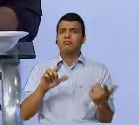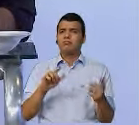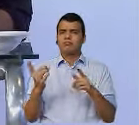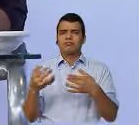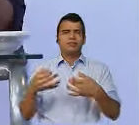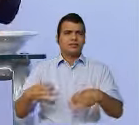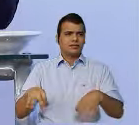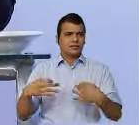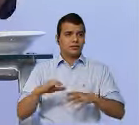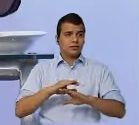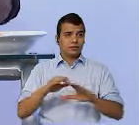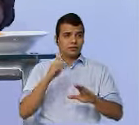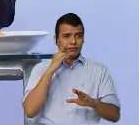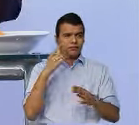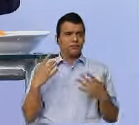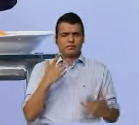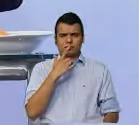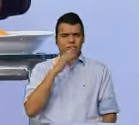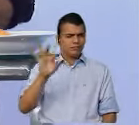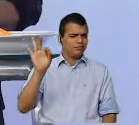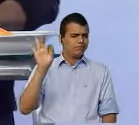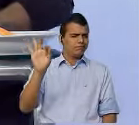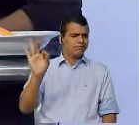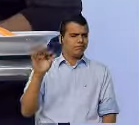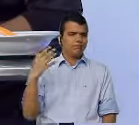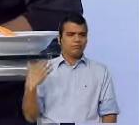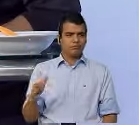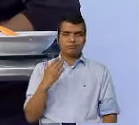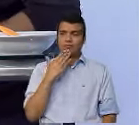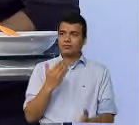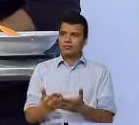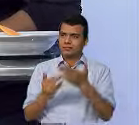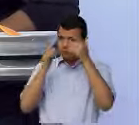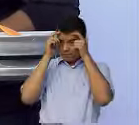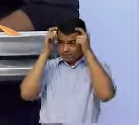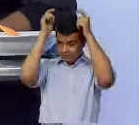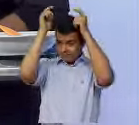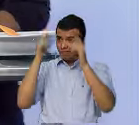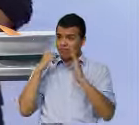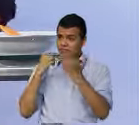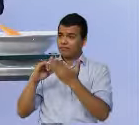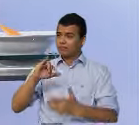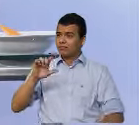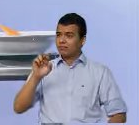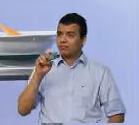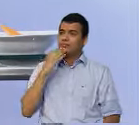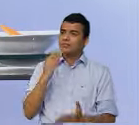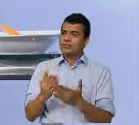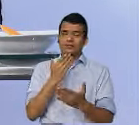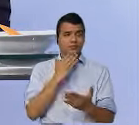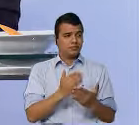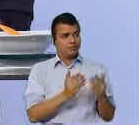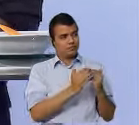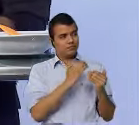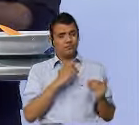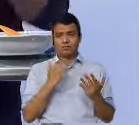prepara este postre. Se los digo, lo acabo de probar y está espectacular. Mi querido Juan José, muchas gracias por la invitación. Muy